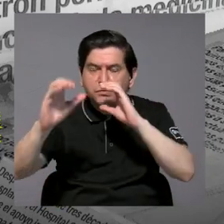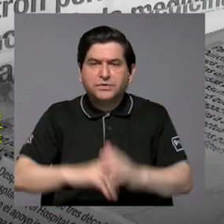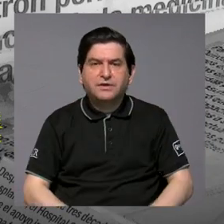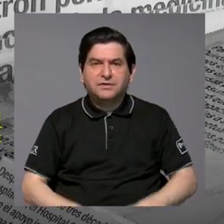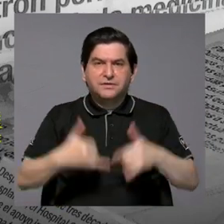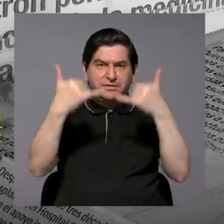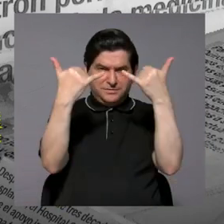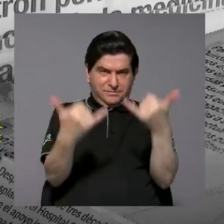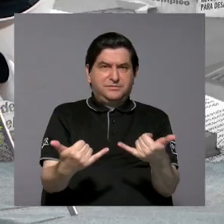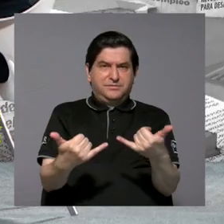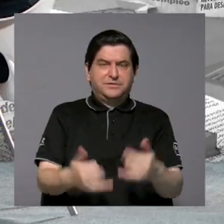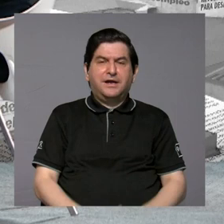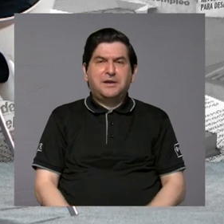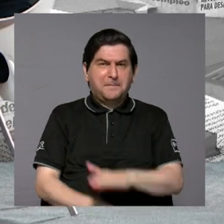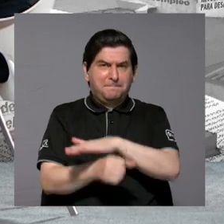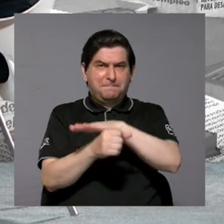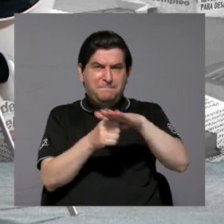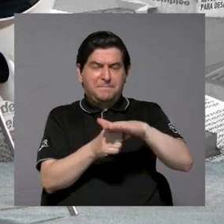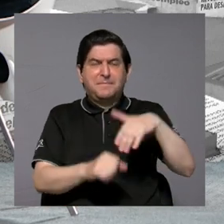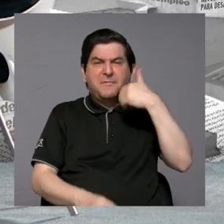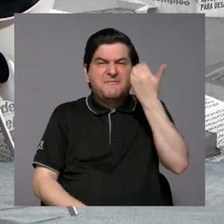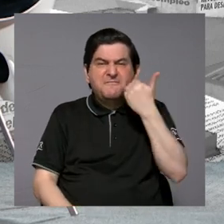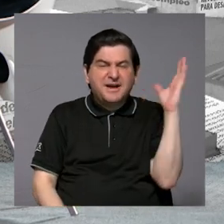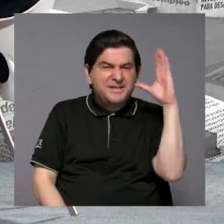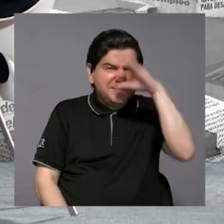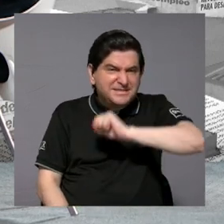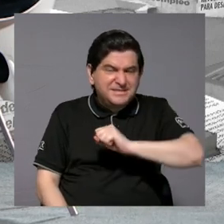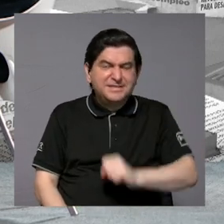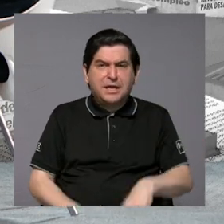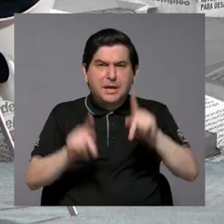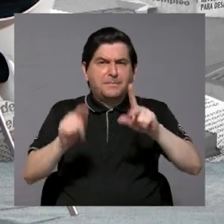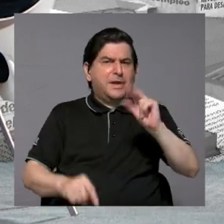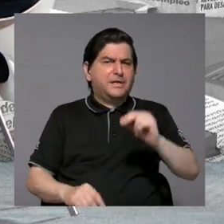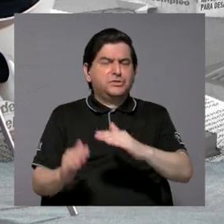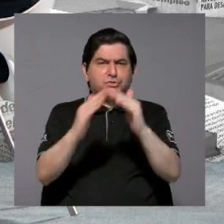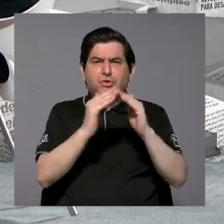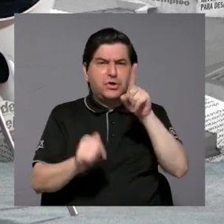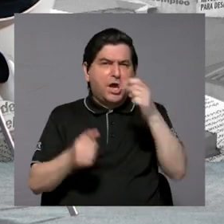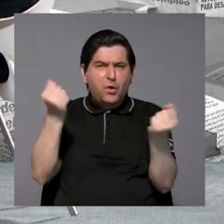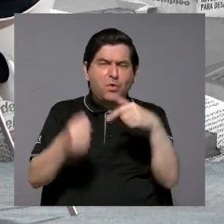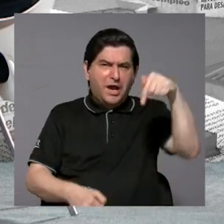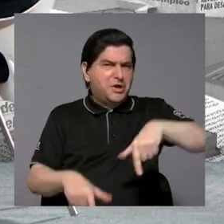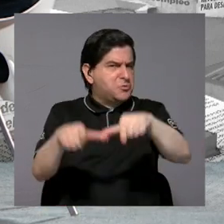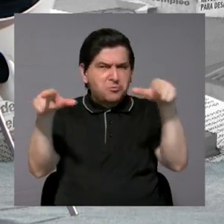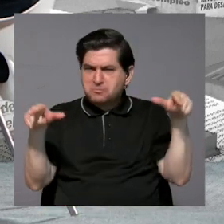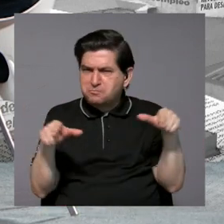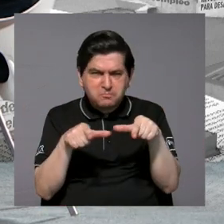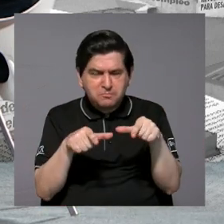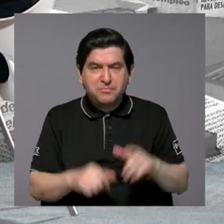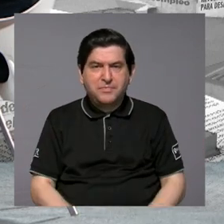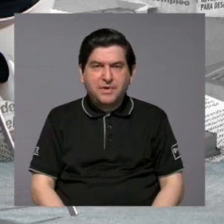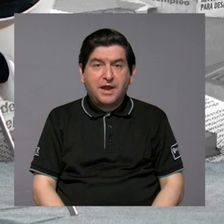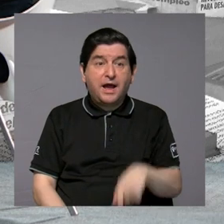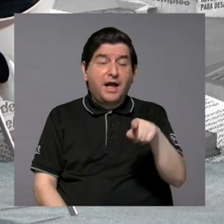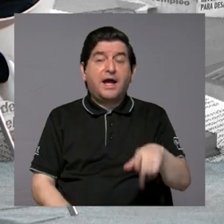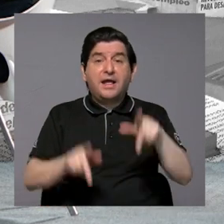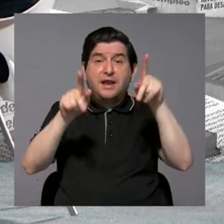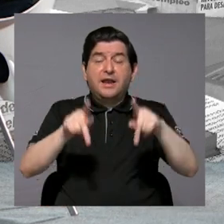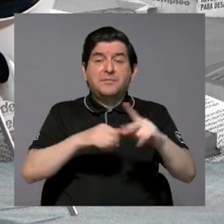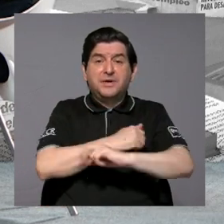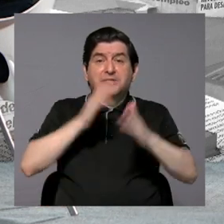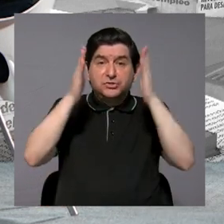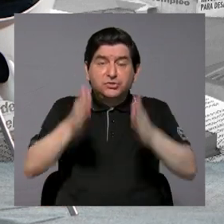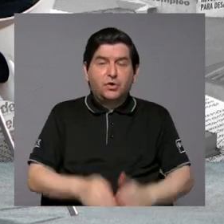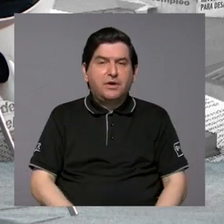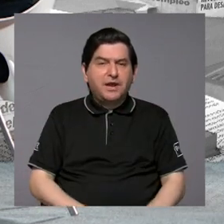y ya este es totalmente fácil percibir que alguien no es de la comunidad que un vehículo no de aquí el lampón se siente ya este